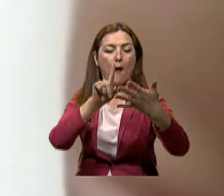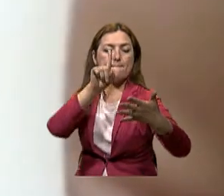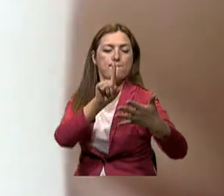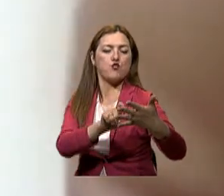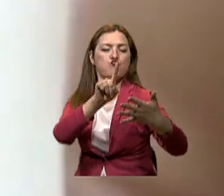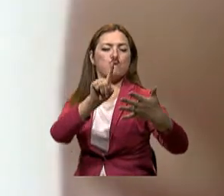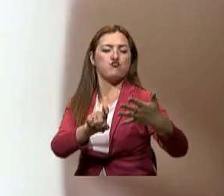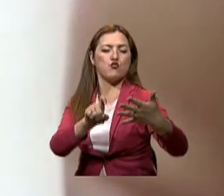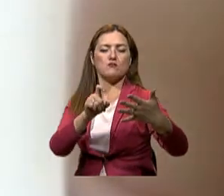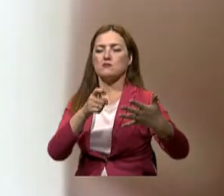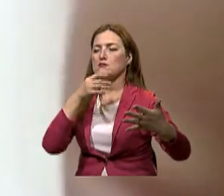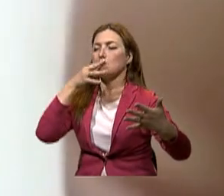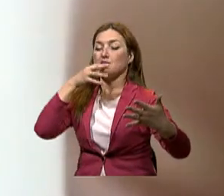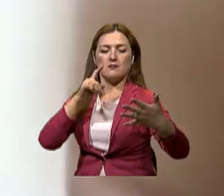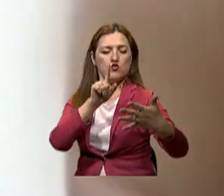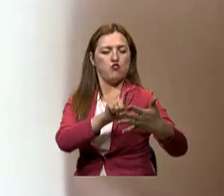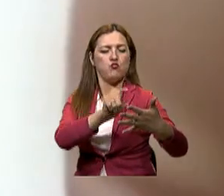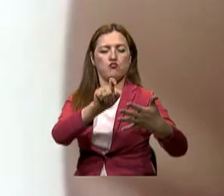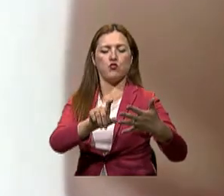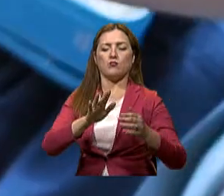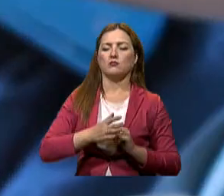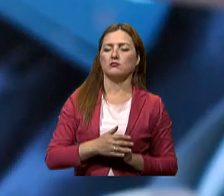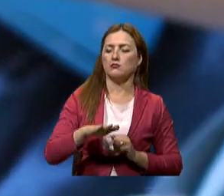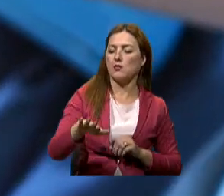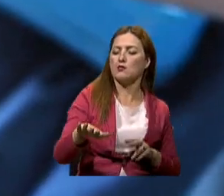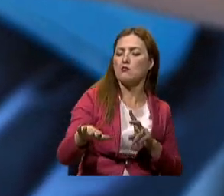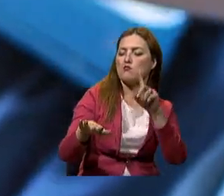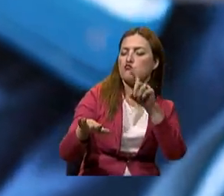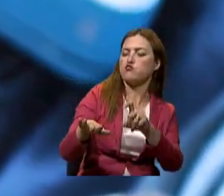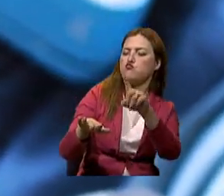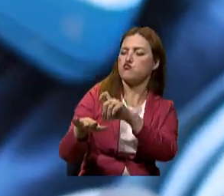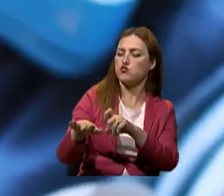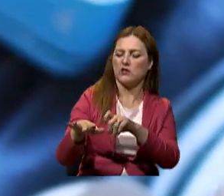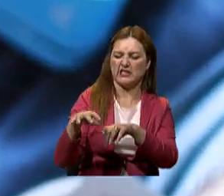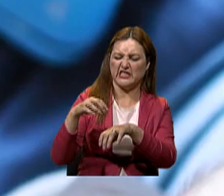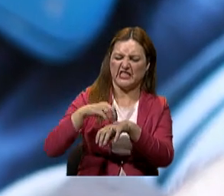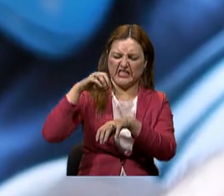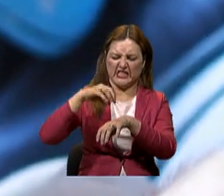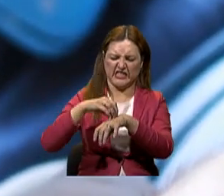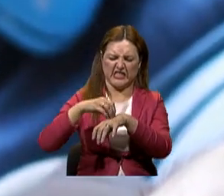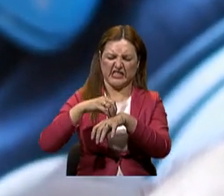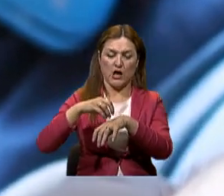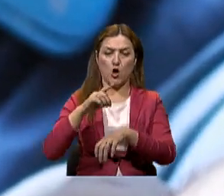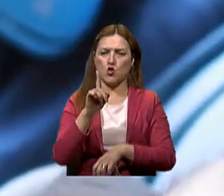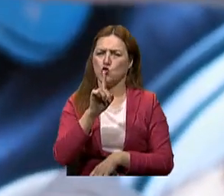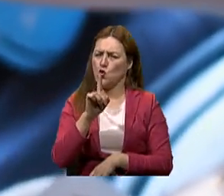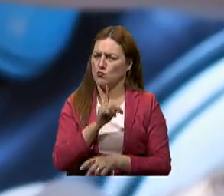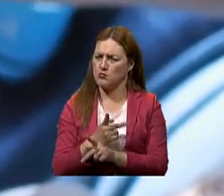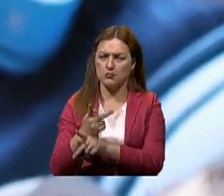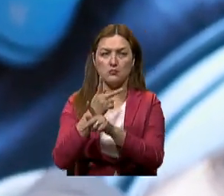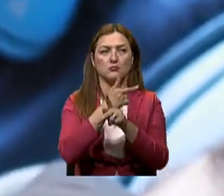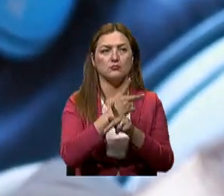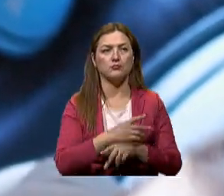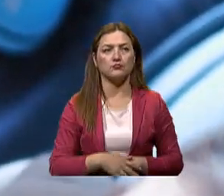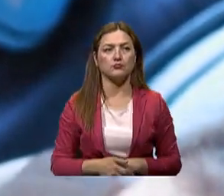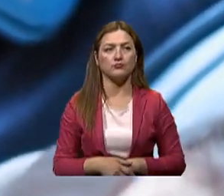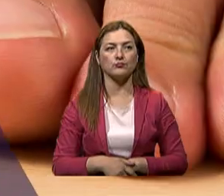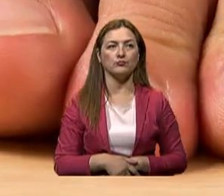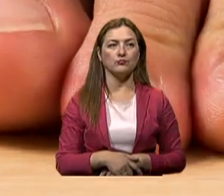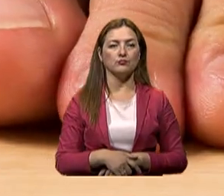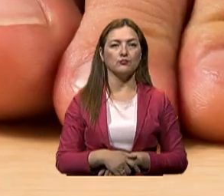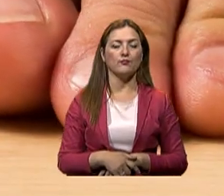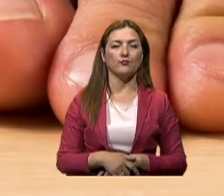que tengan alcohol o que tengan ácidos que puedan provocar irritación o quemaduras en la piel, hay que evitar al máximo